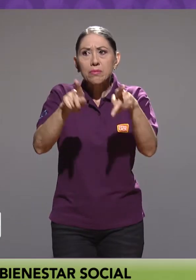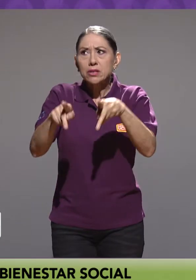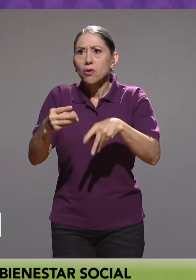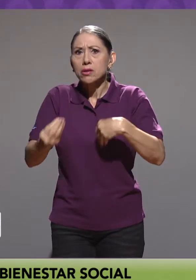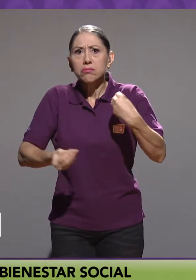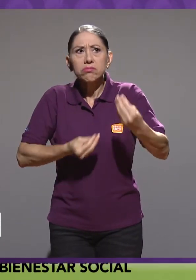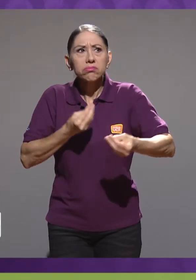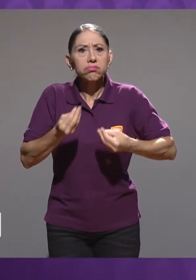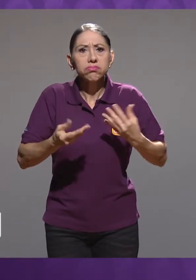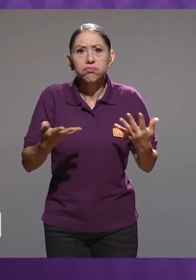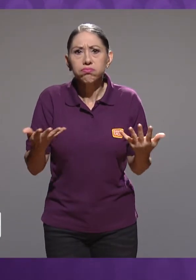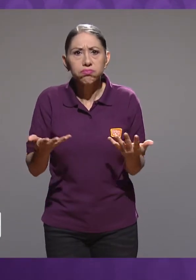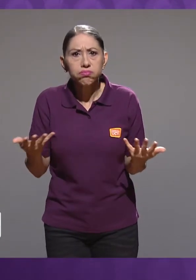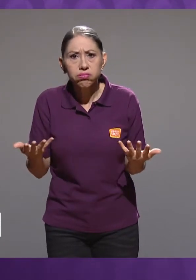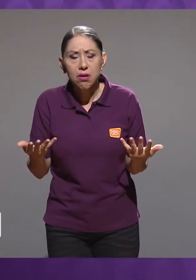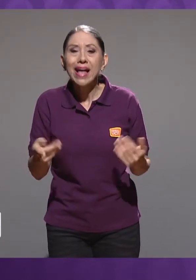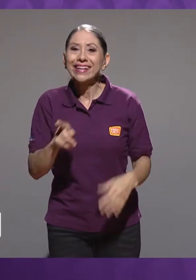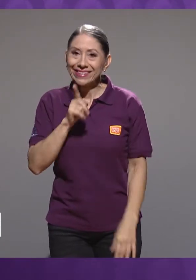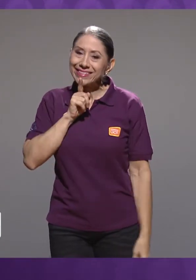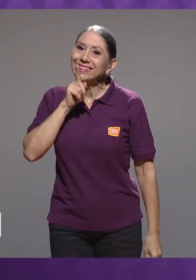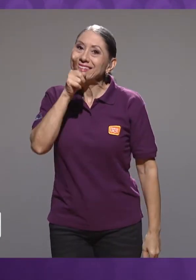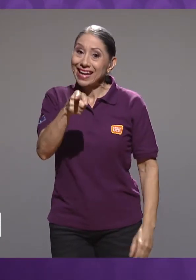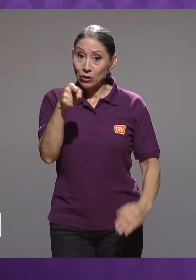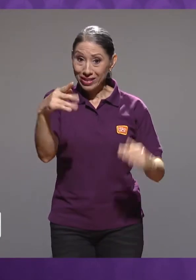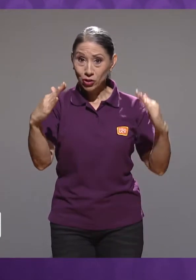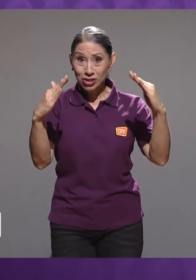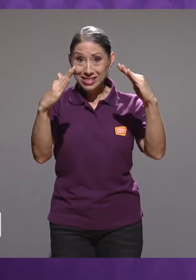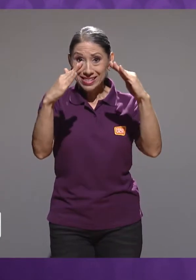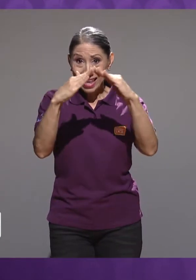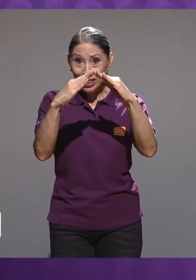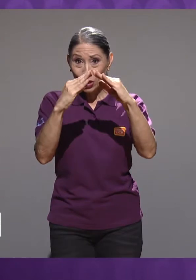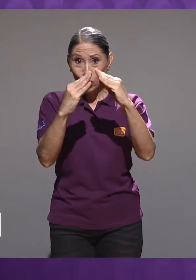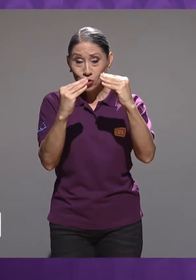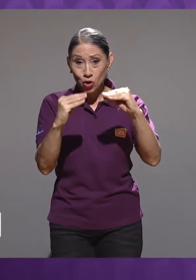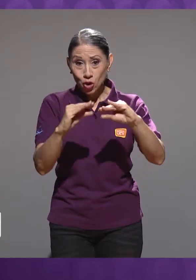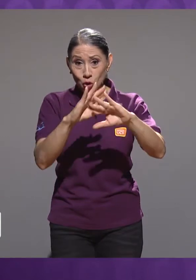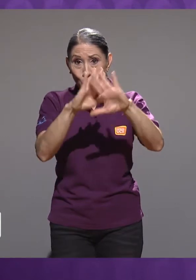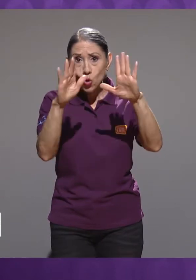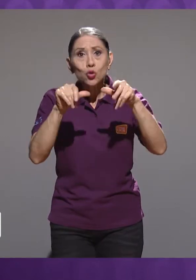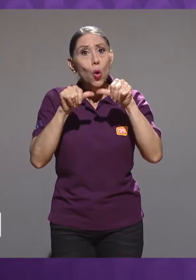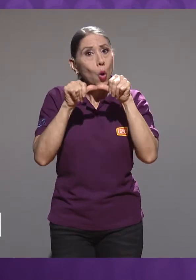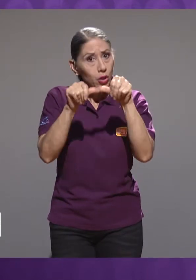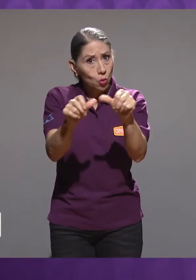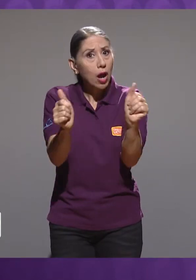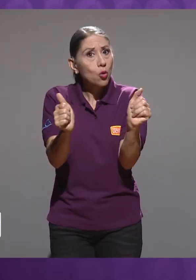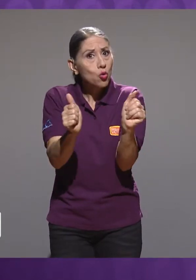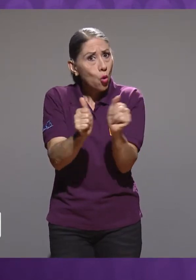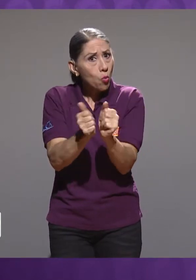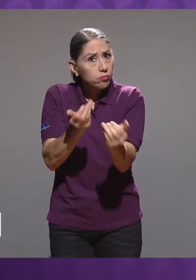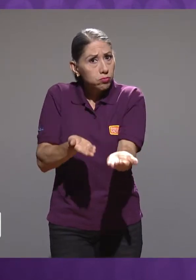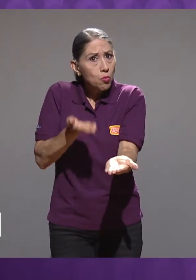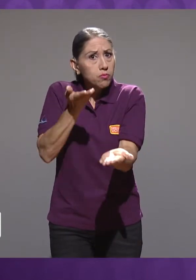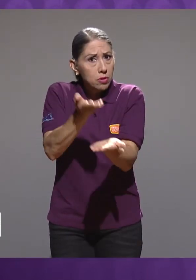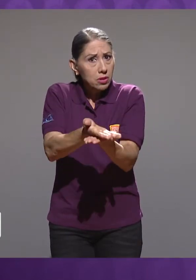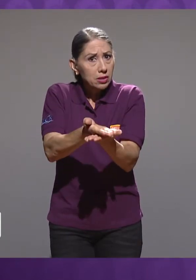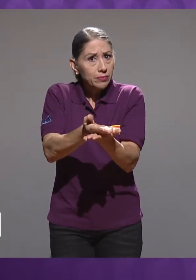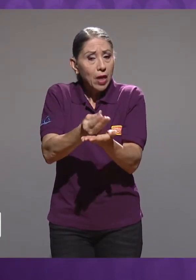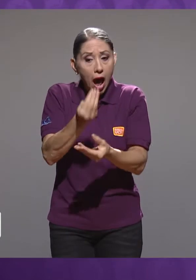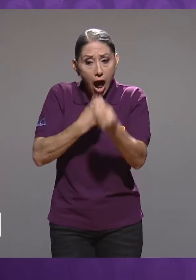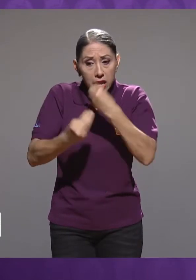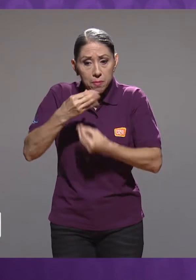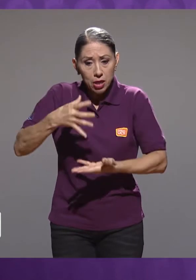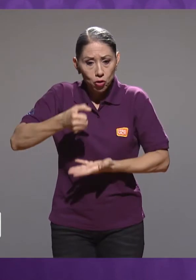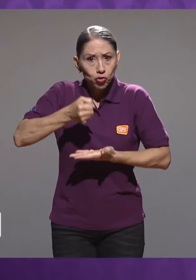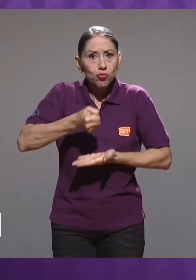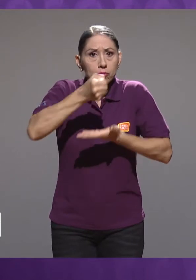quedaron al aire. Si bien es cierto, los centros diurnos continuaron con iniciativas de llevar alimentos a las casas, nos